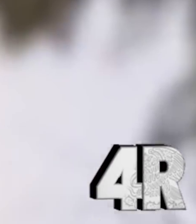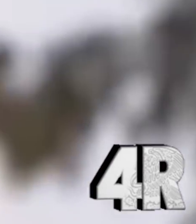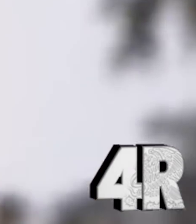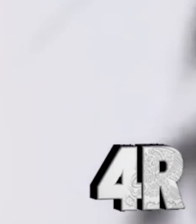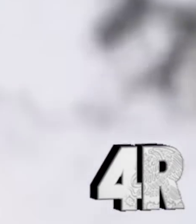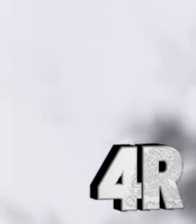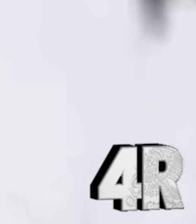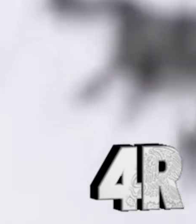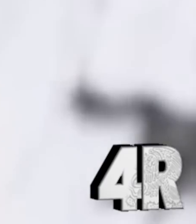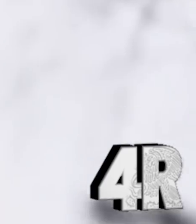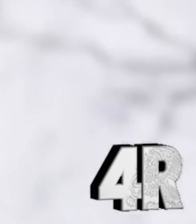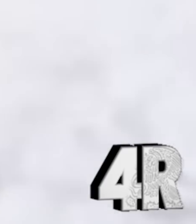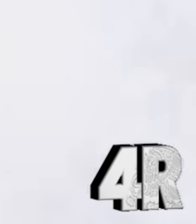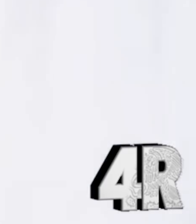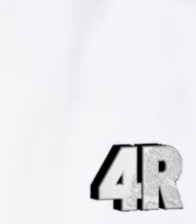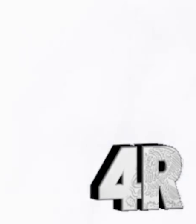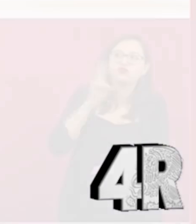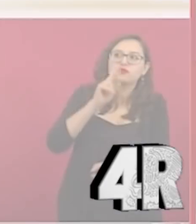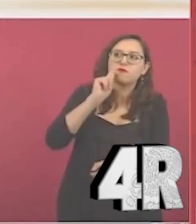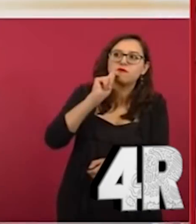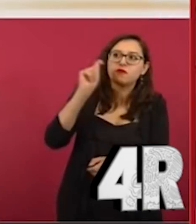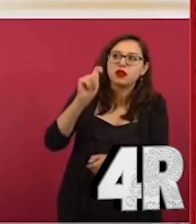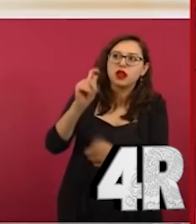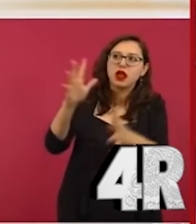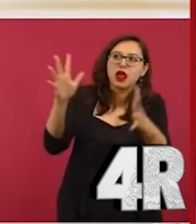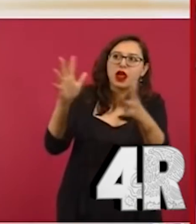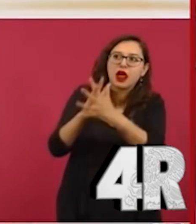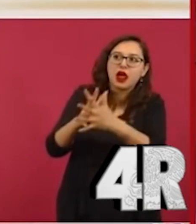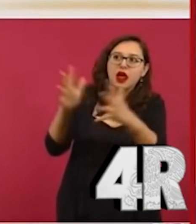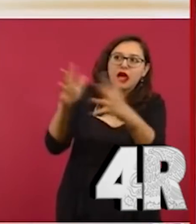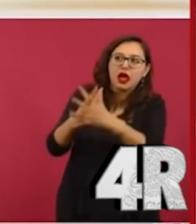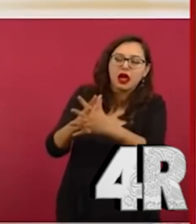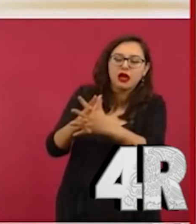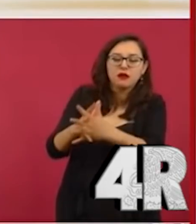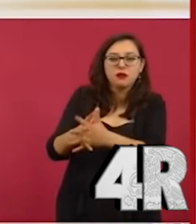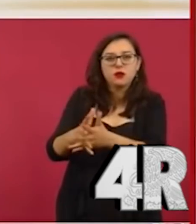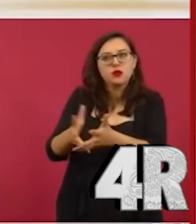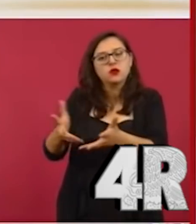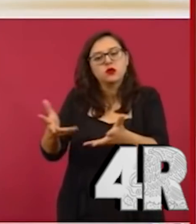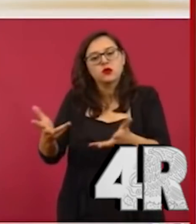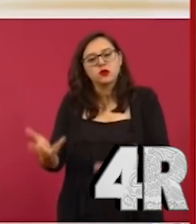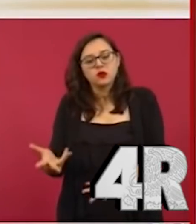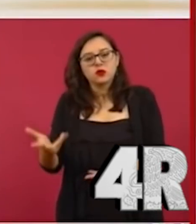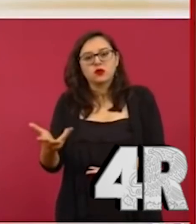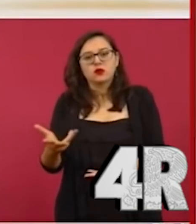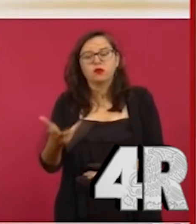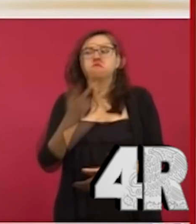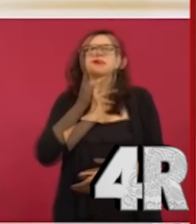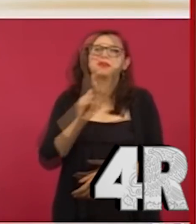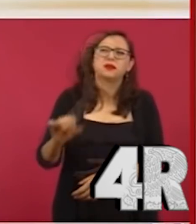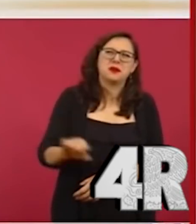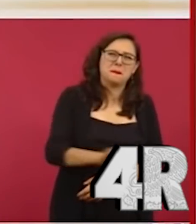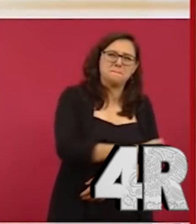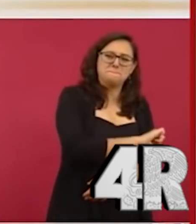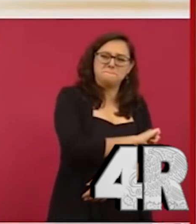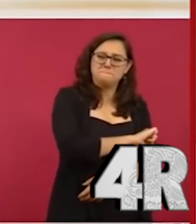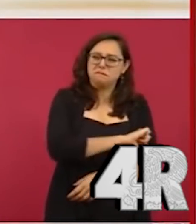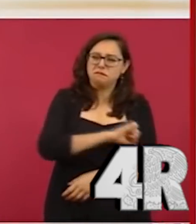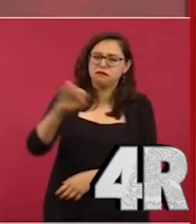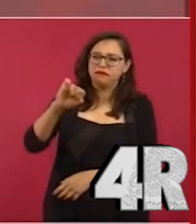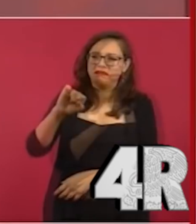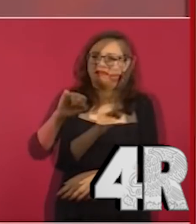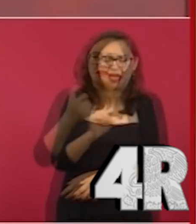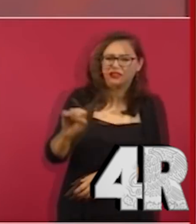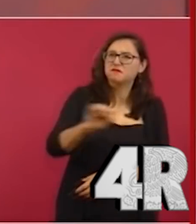por los Estados Unidos. Miren lo que está sucediendo con los precios del petróleo, con los precios del